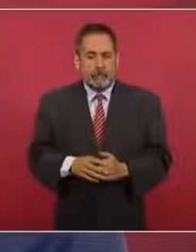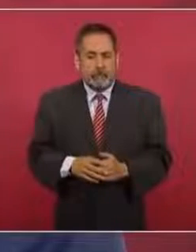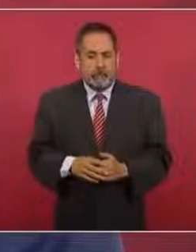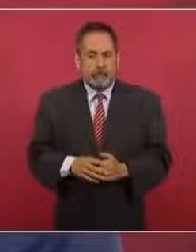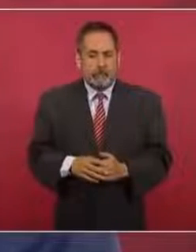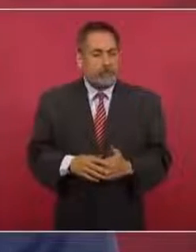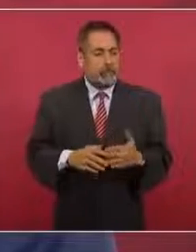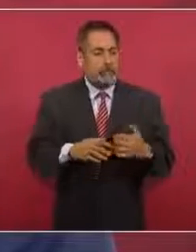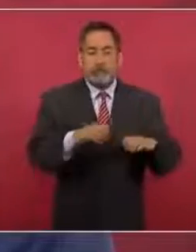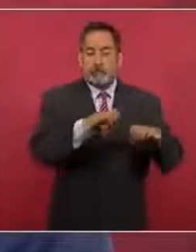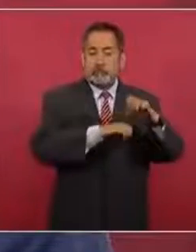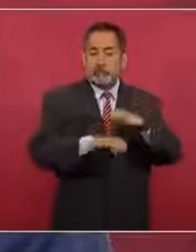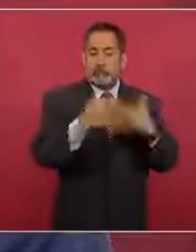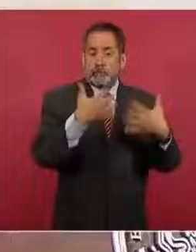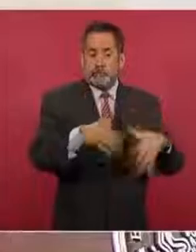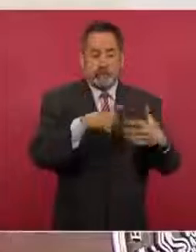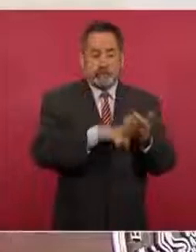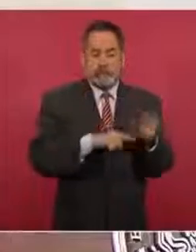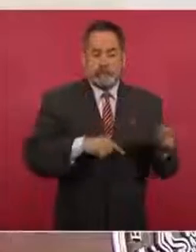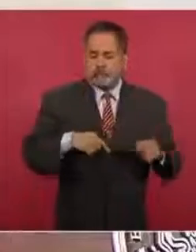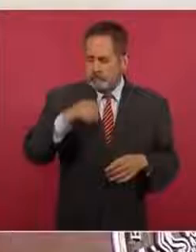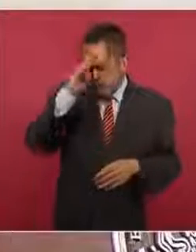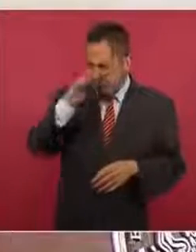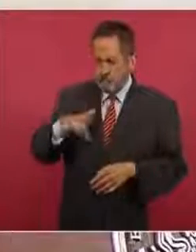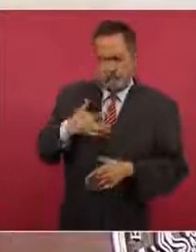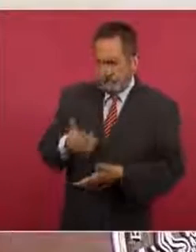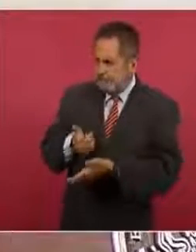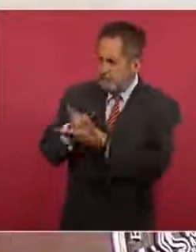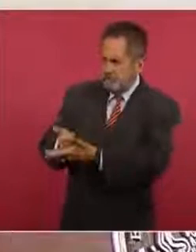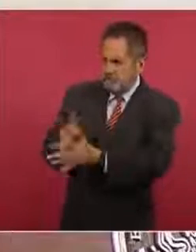las empresas decidieron ayudar